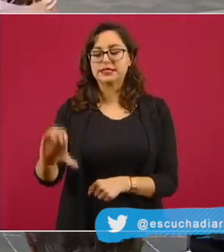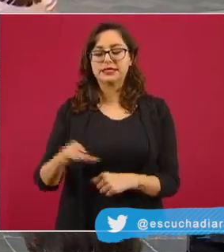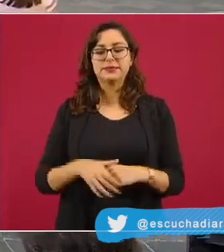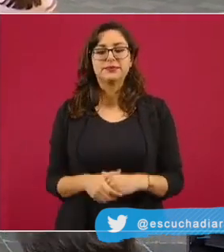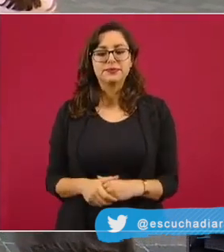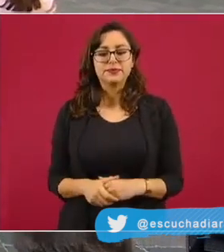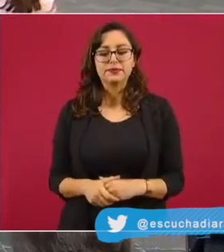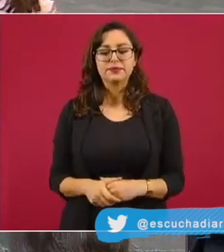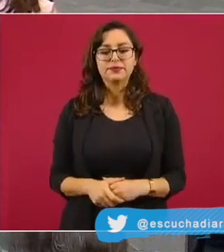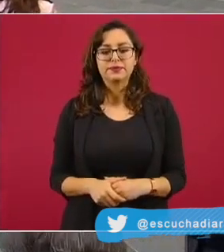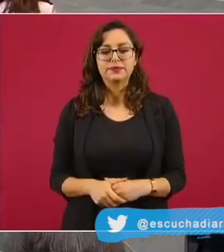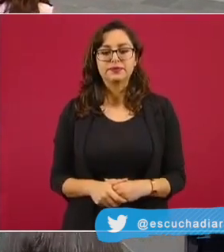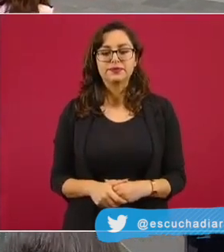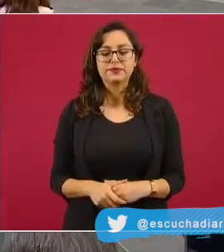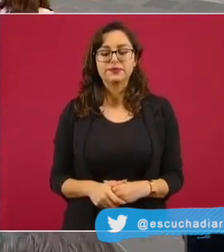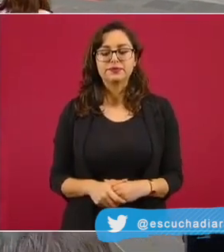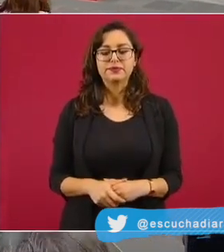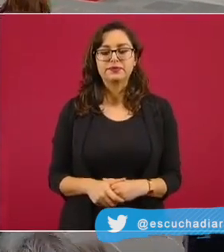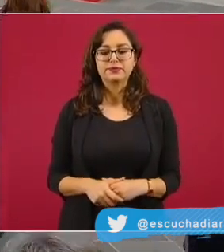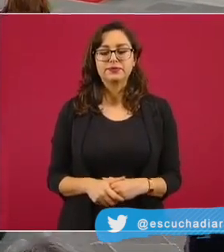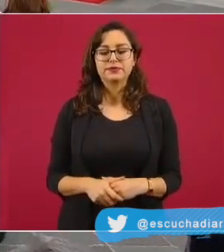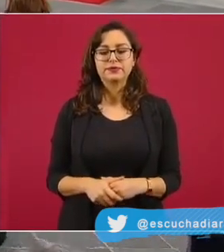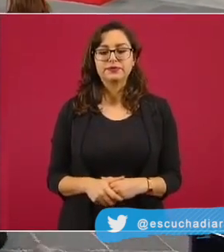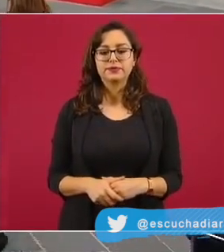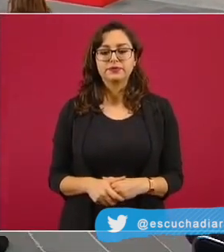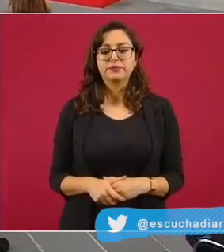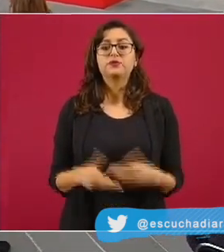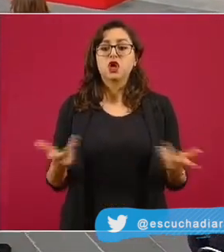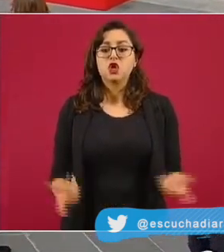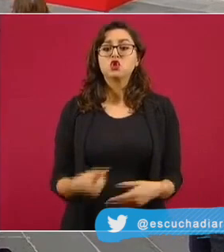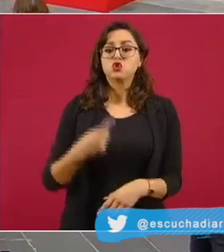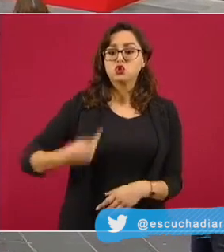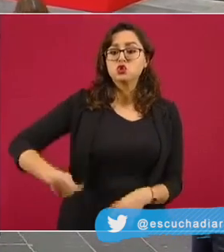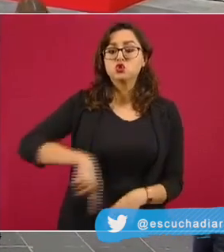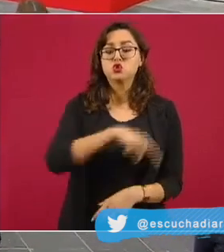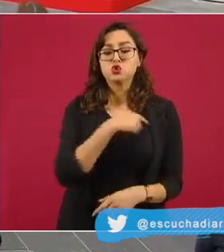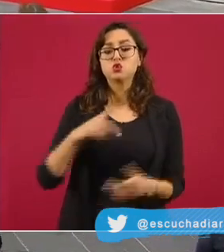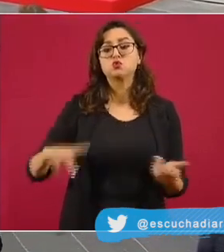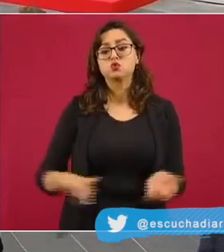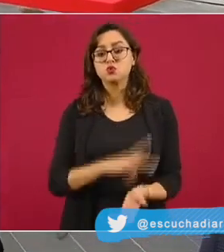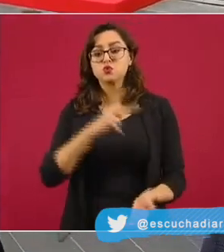Seguridad y Protección Ciudadana. Hemos realizado